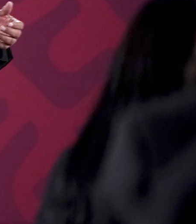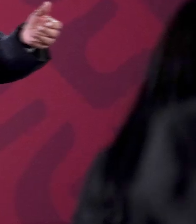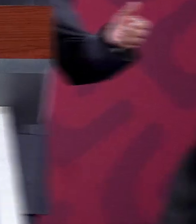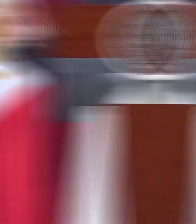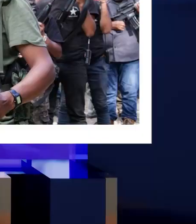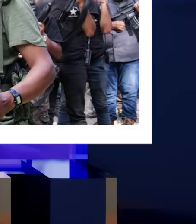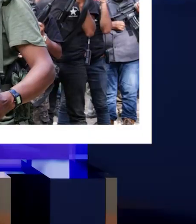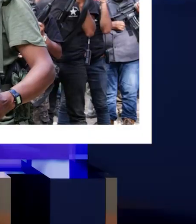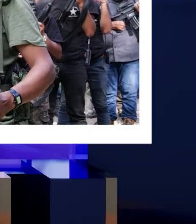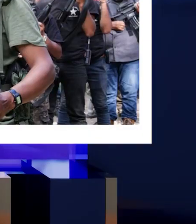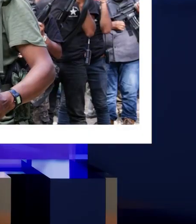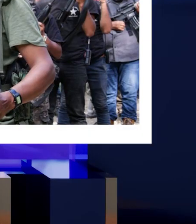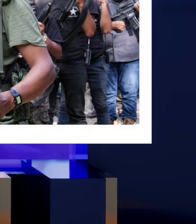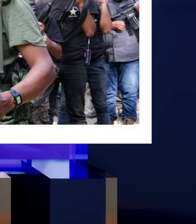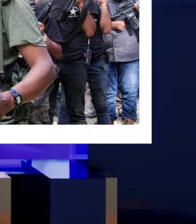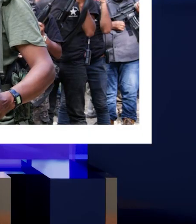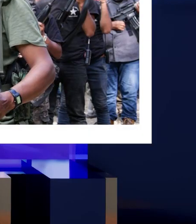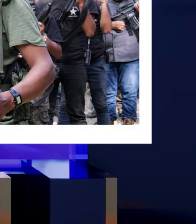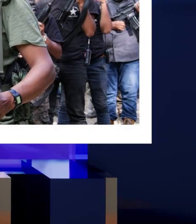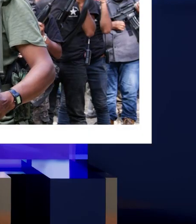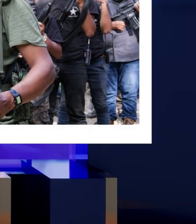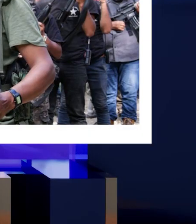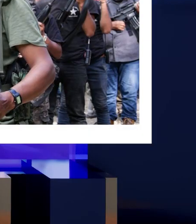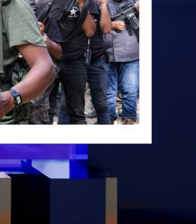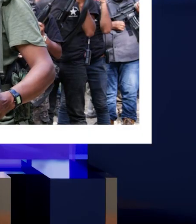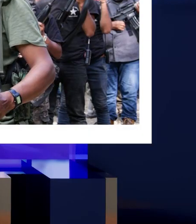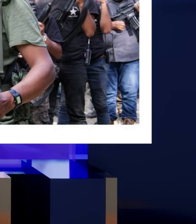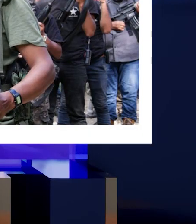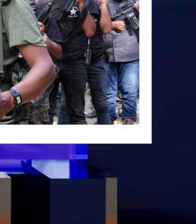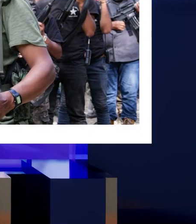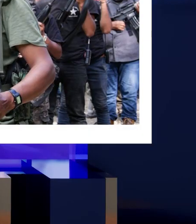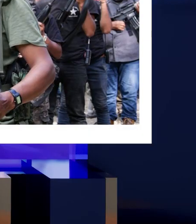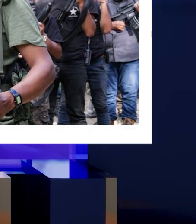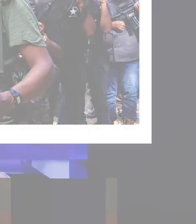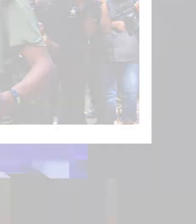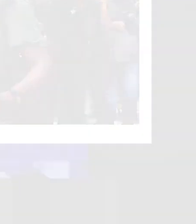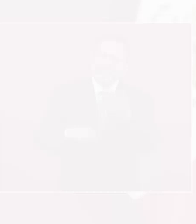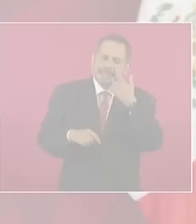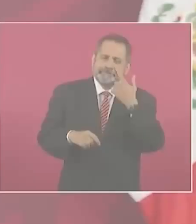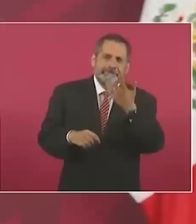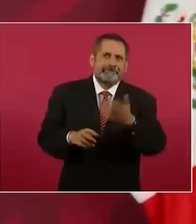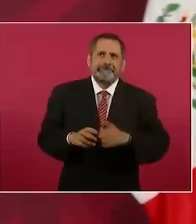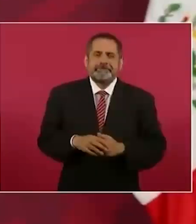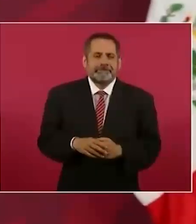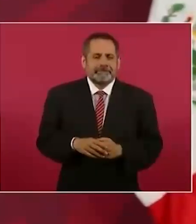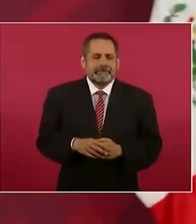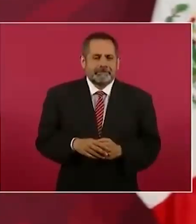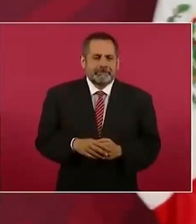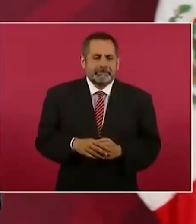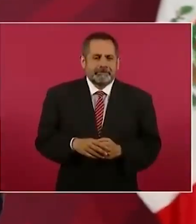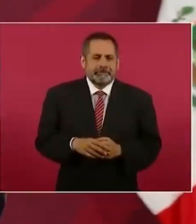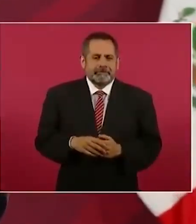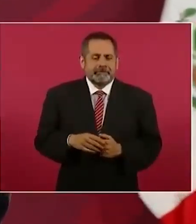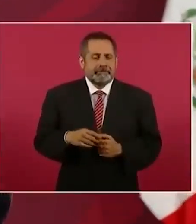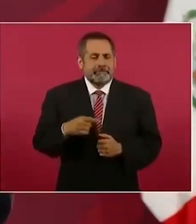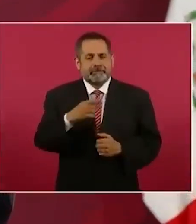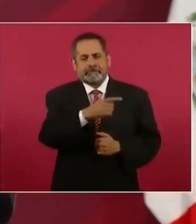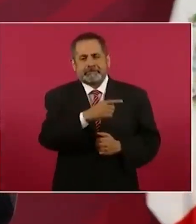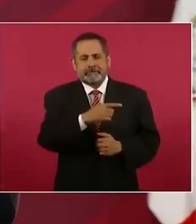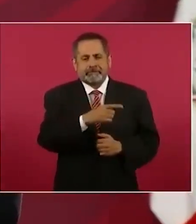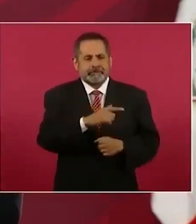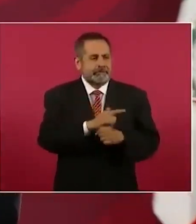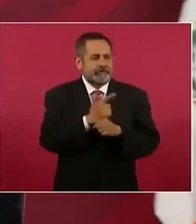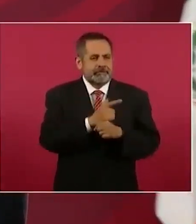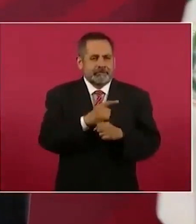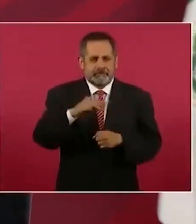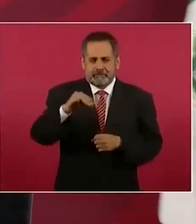vincularlo con grupos delictivos, señalando que se trata de vulgaridades lamentables. El licenciado Muñoz